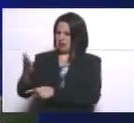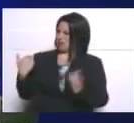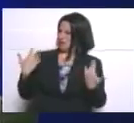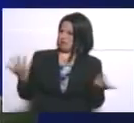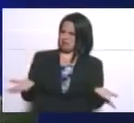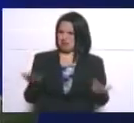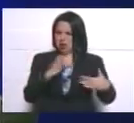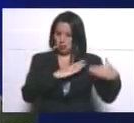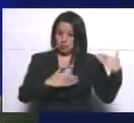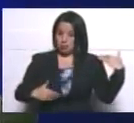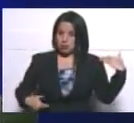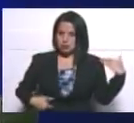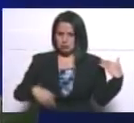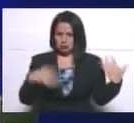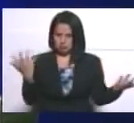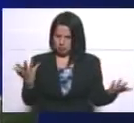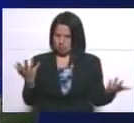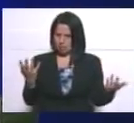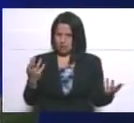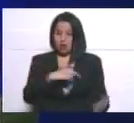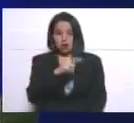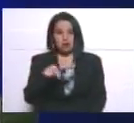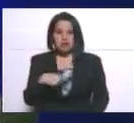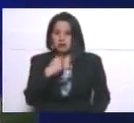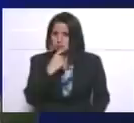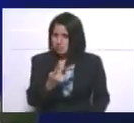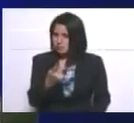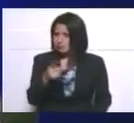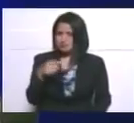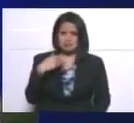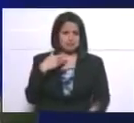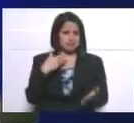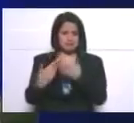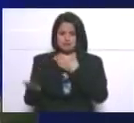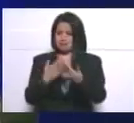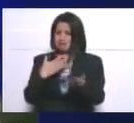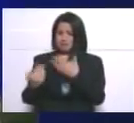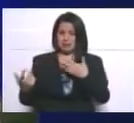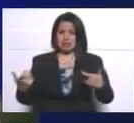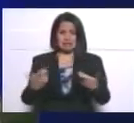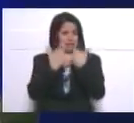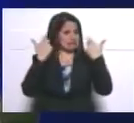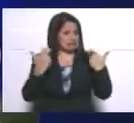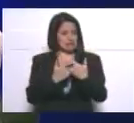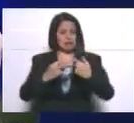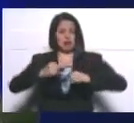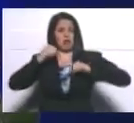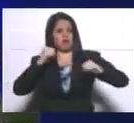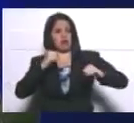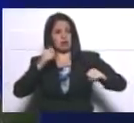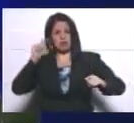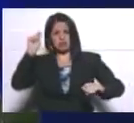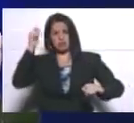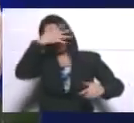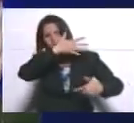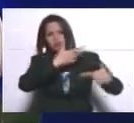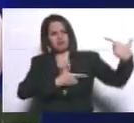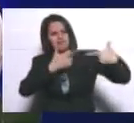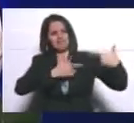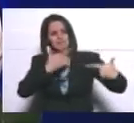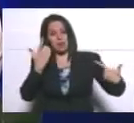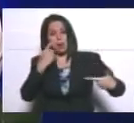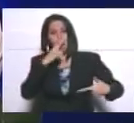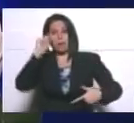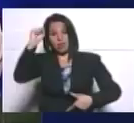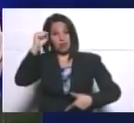primer mandatario. Y ahí es donde nosotros decimos que en esa batalla cuerpo a cuerpo del presidente Maduro con el jefe del imperio, bueno, salió